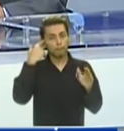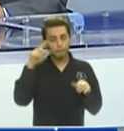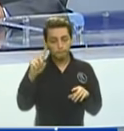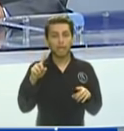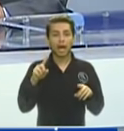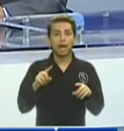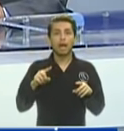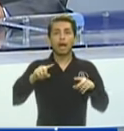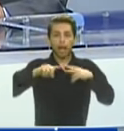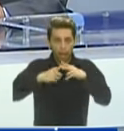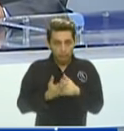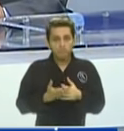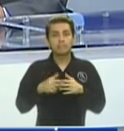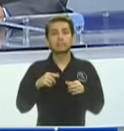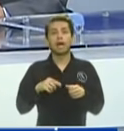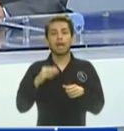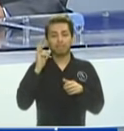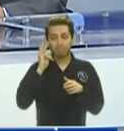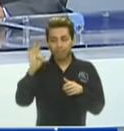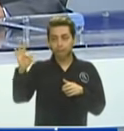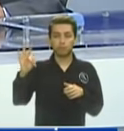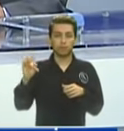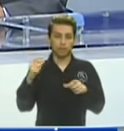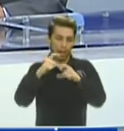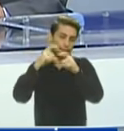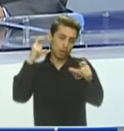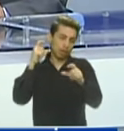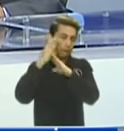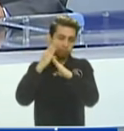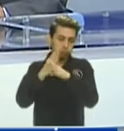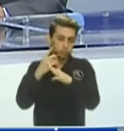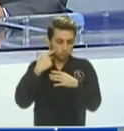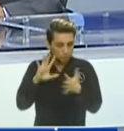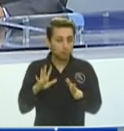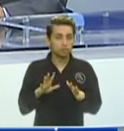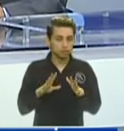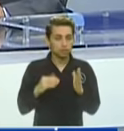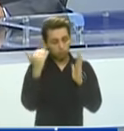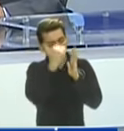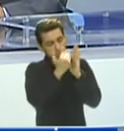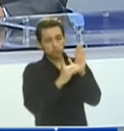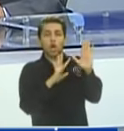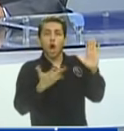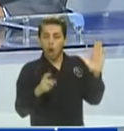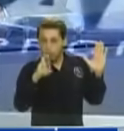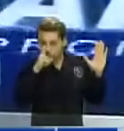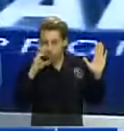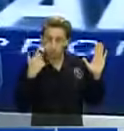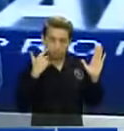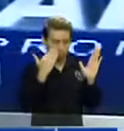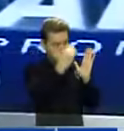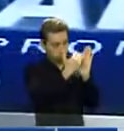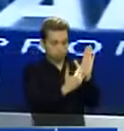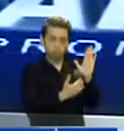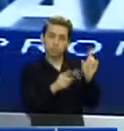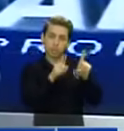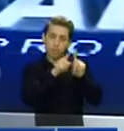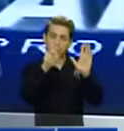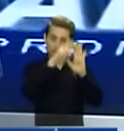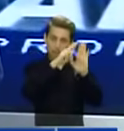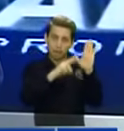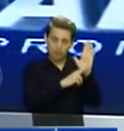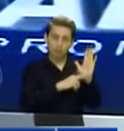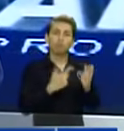del transporte. ¿Cuáles van a ser los protocolos? Vamos a ser muy estrictos en el cumplimiento de sus protocolos. Los protocolos de la construcción,